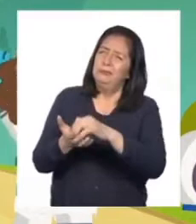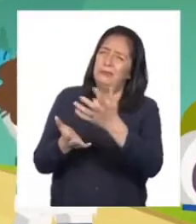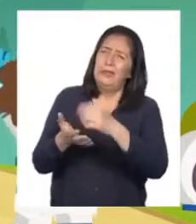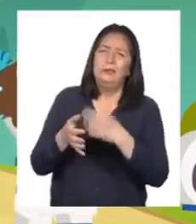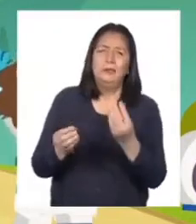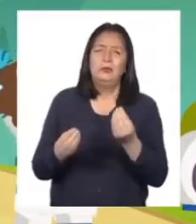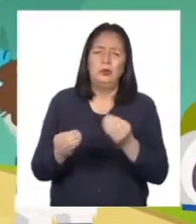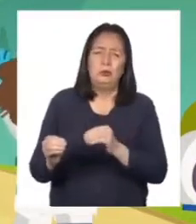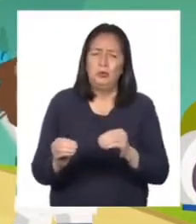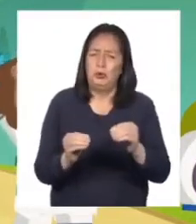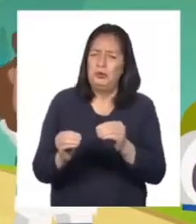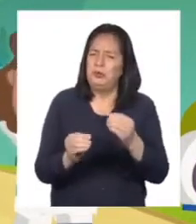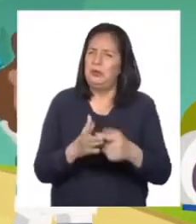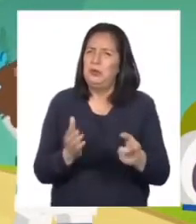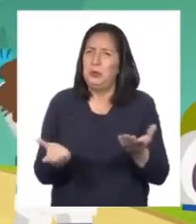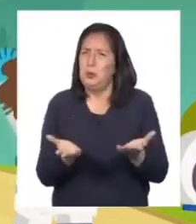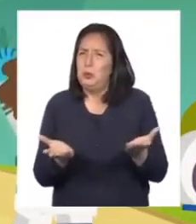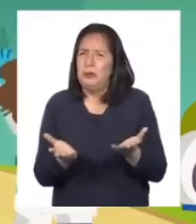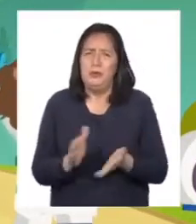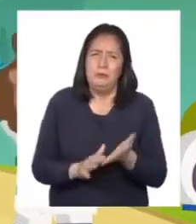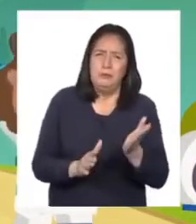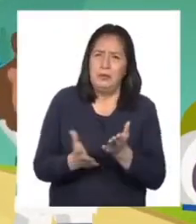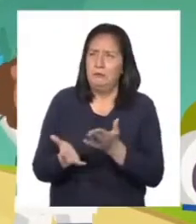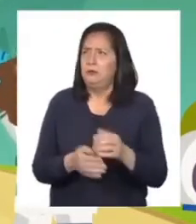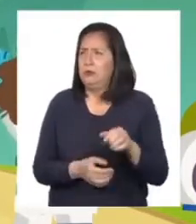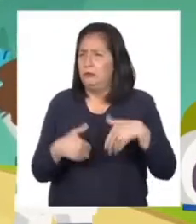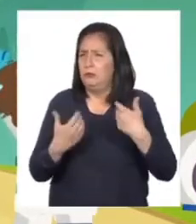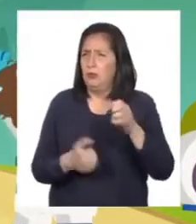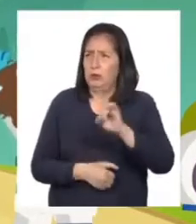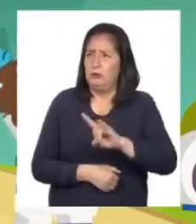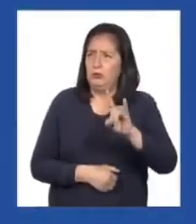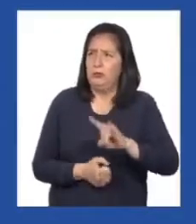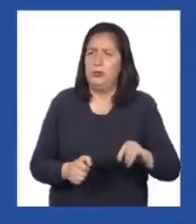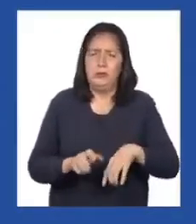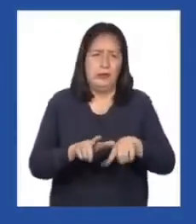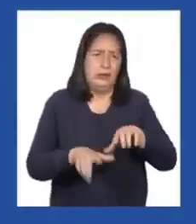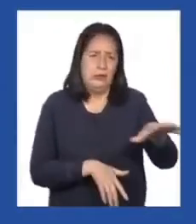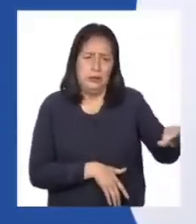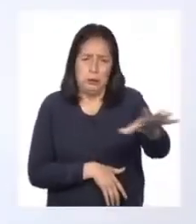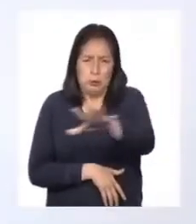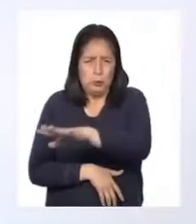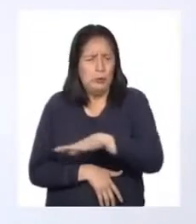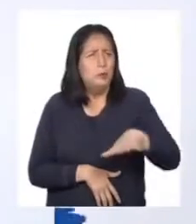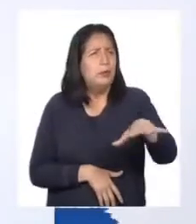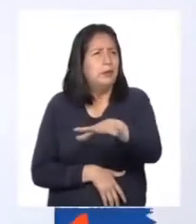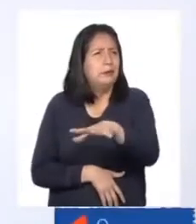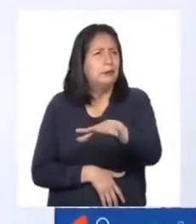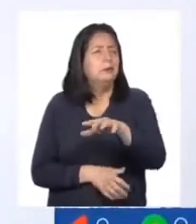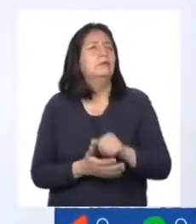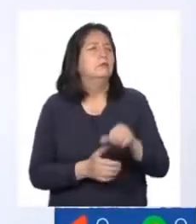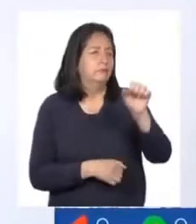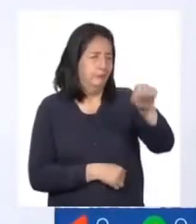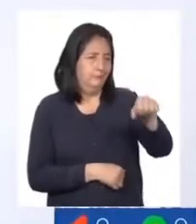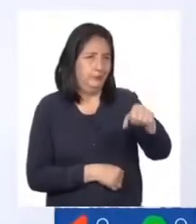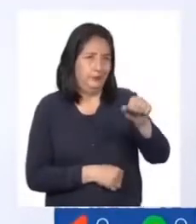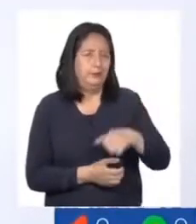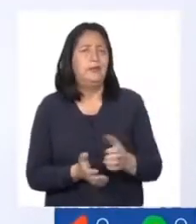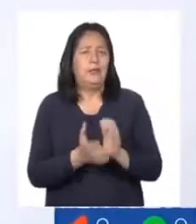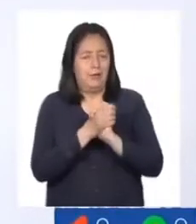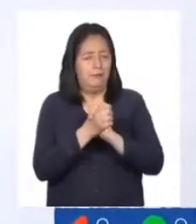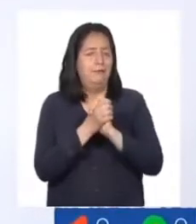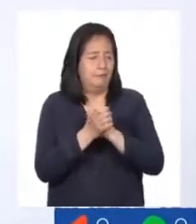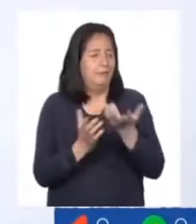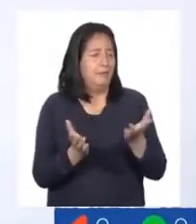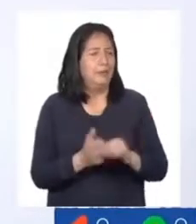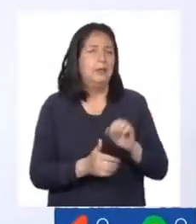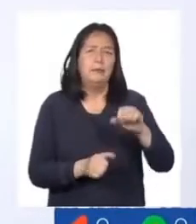los desplazamientos y las direcciones que podemos utilizar en nuestro espacio total? ¡Claro que sí, amiga astronauta! Para